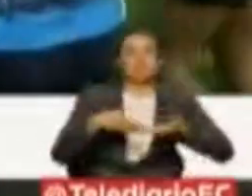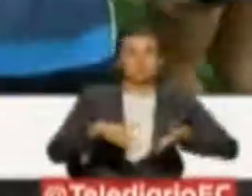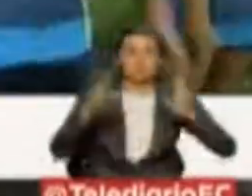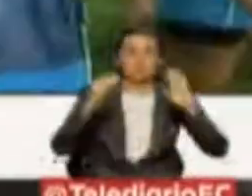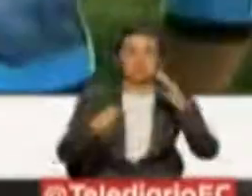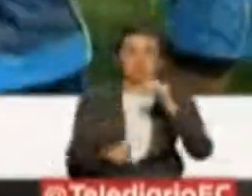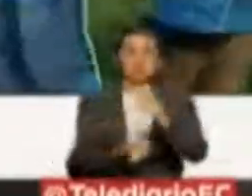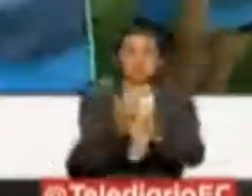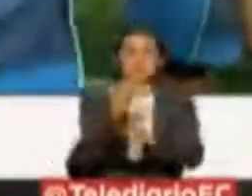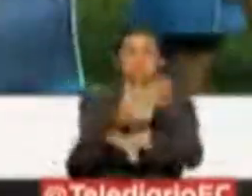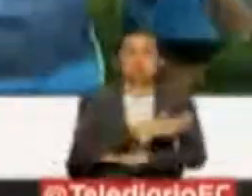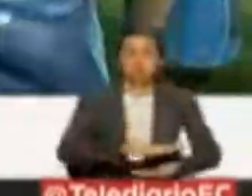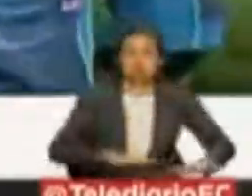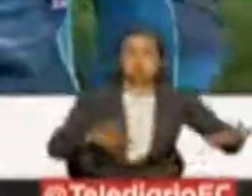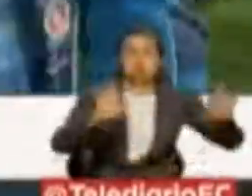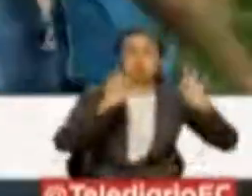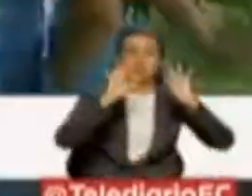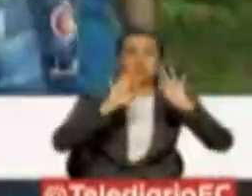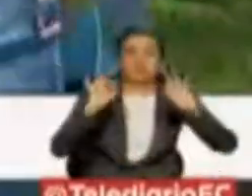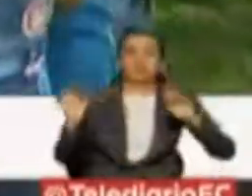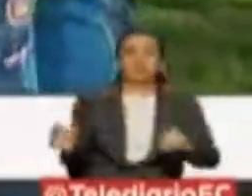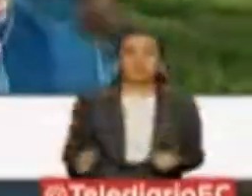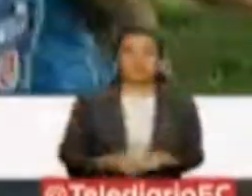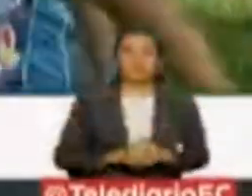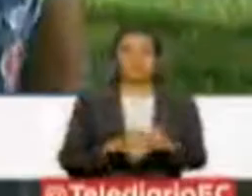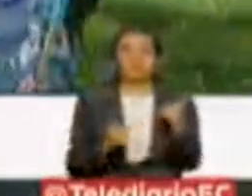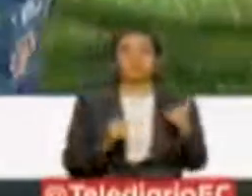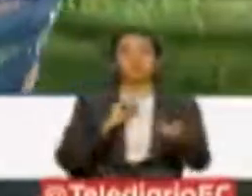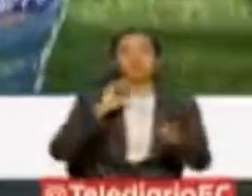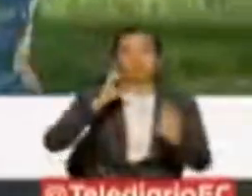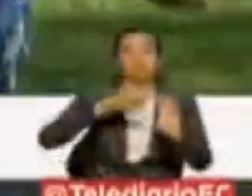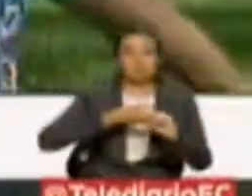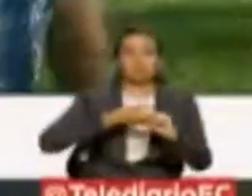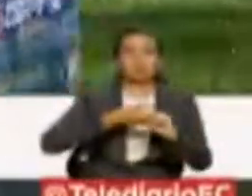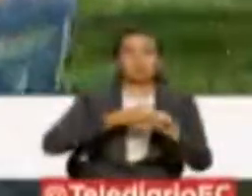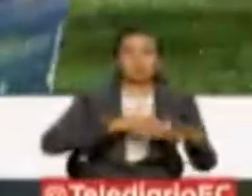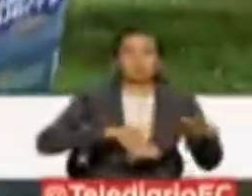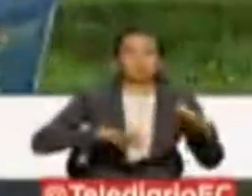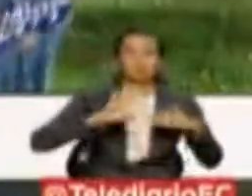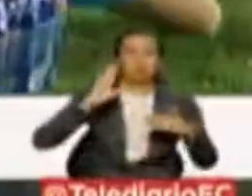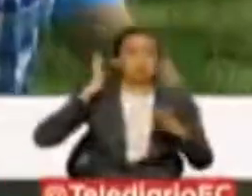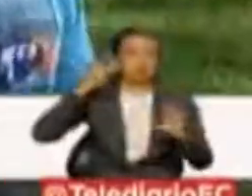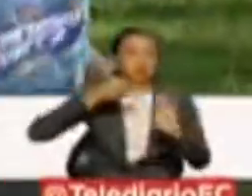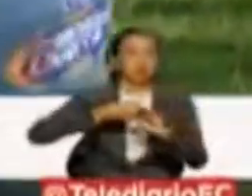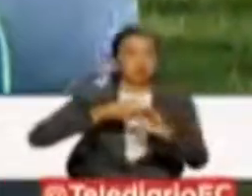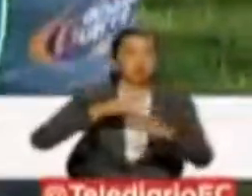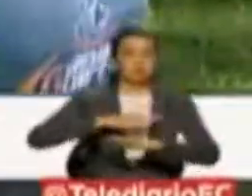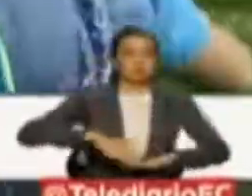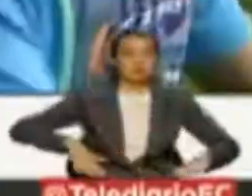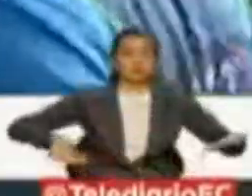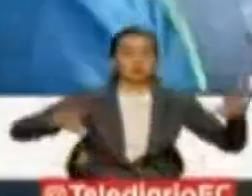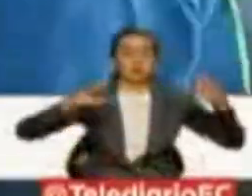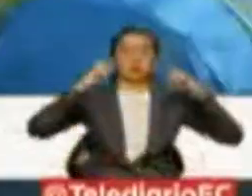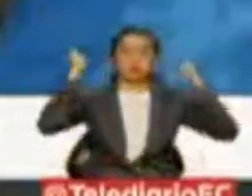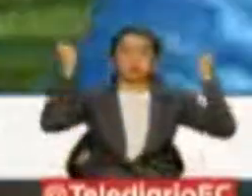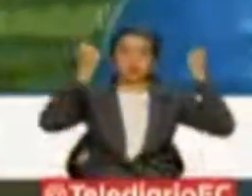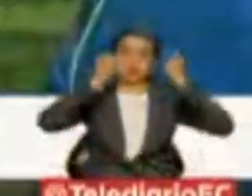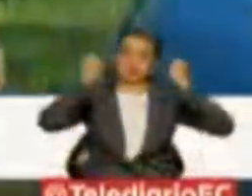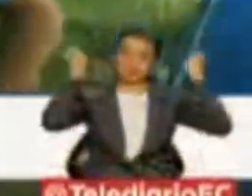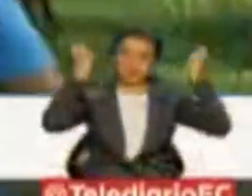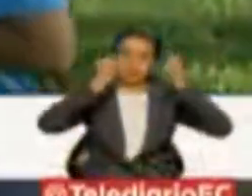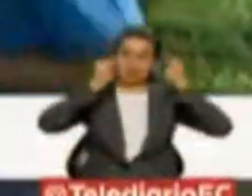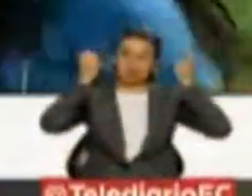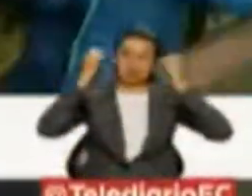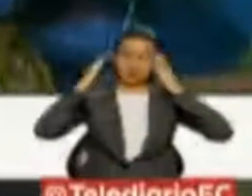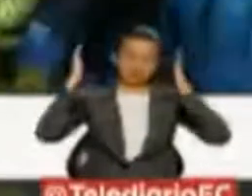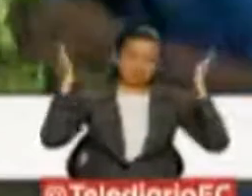donde los sueños olímpicos empiezan. Todos a participar, vamos a hacer una gran fiesta este domingo, a vivir la